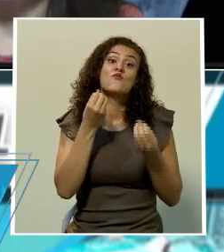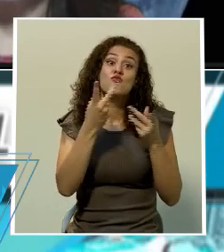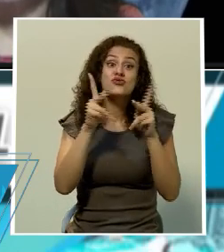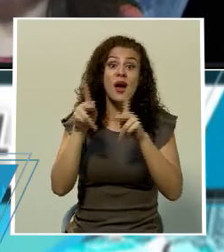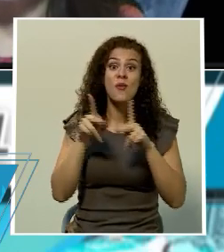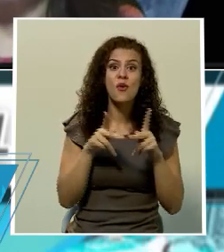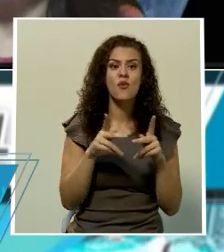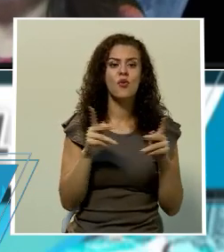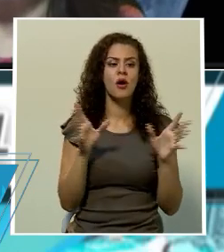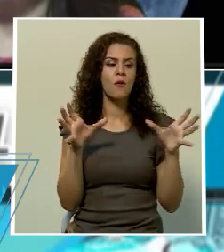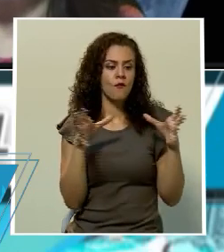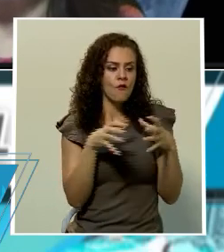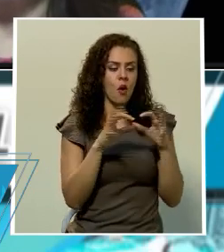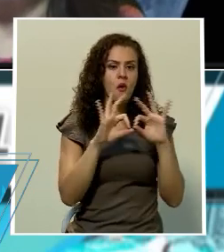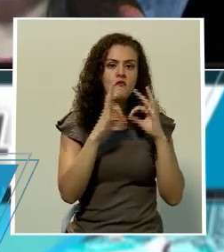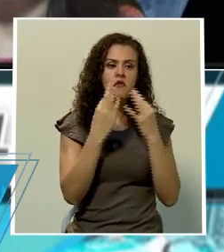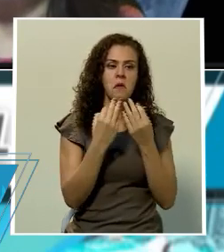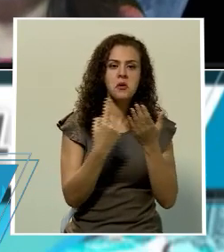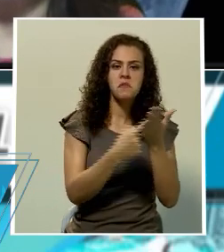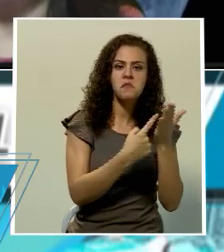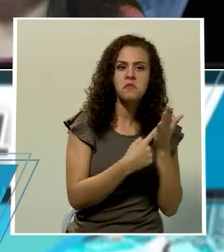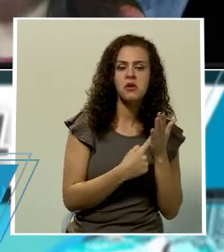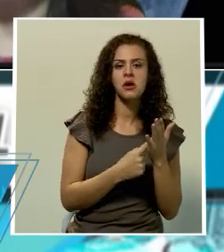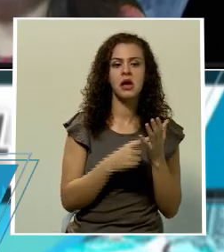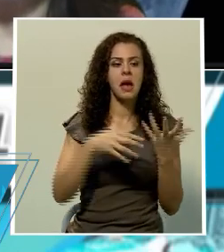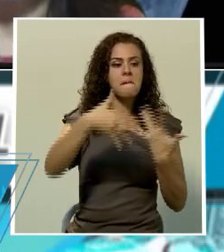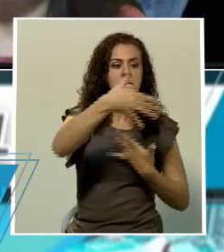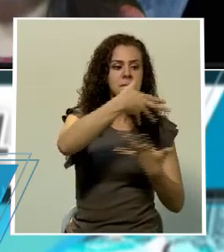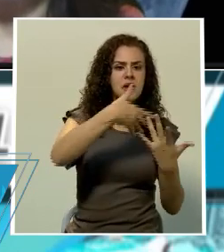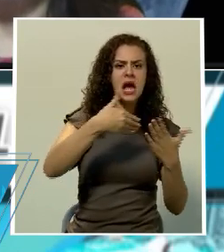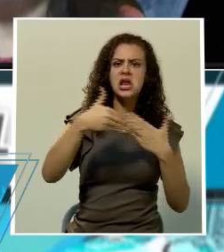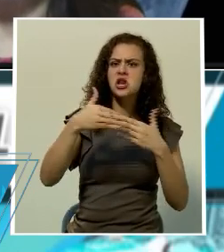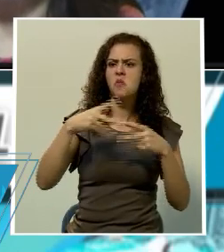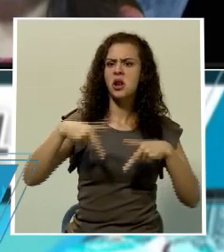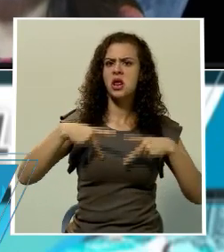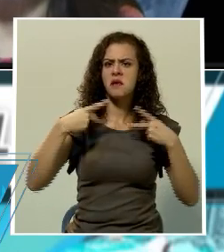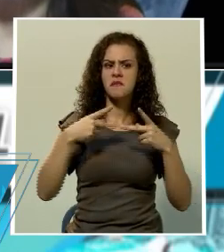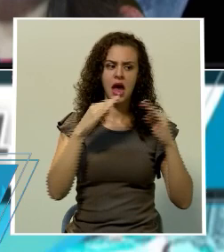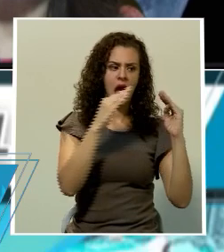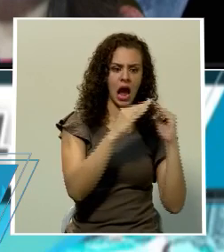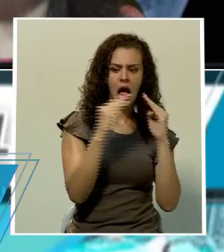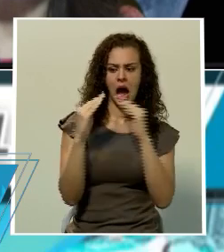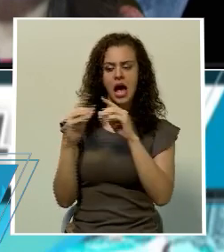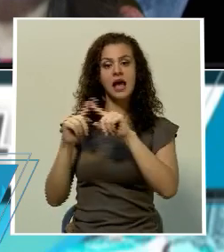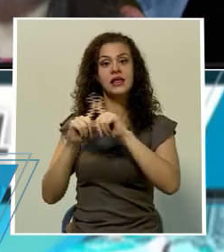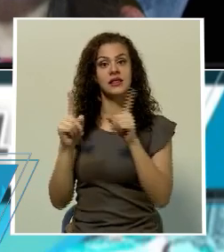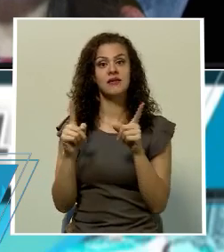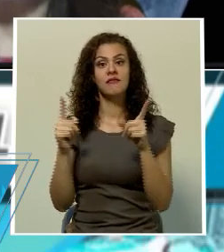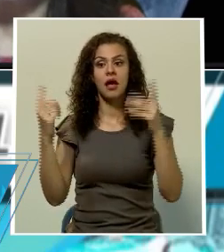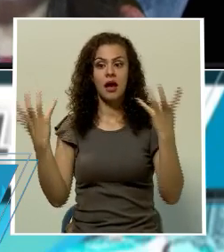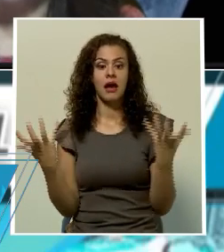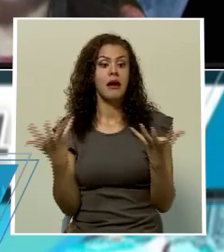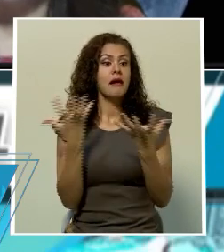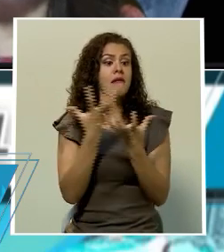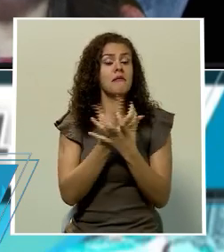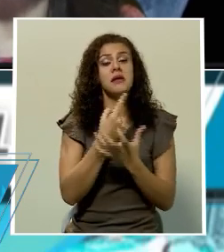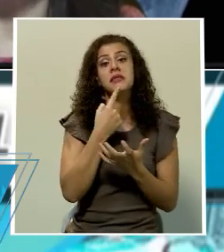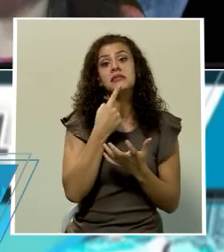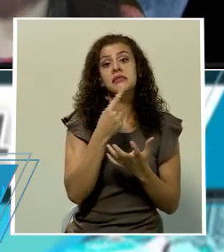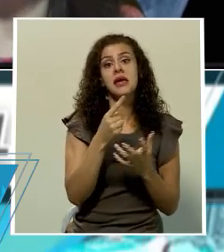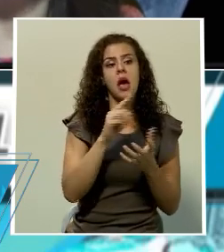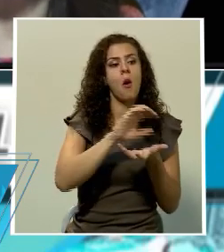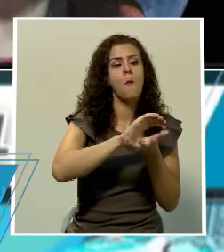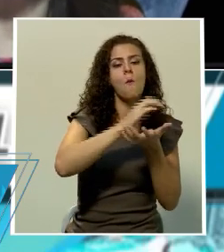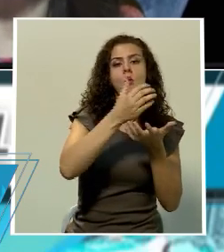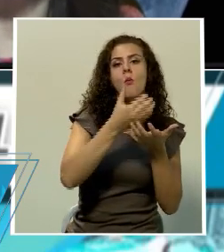se reúne familiarmente, mezcla, aunque viven en casas diferentes, se juntan y dicen que están